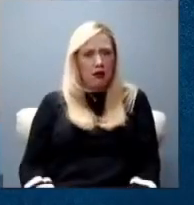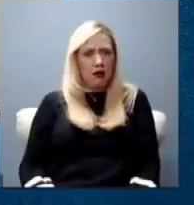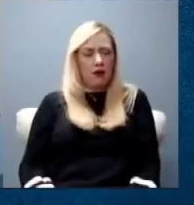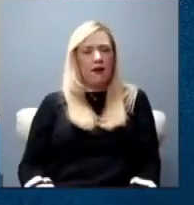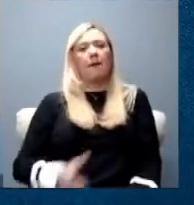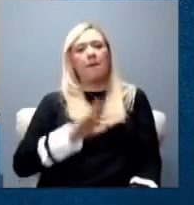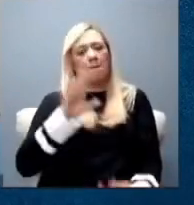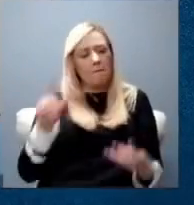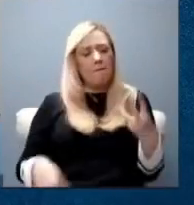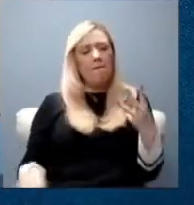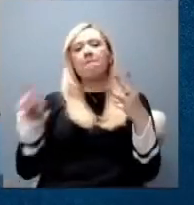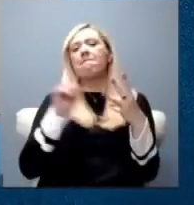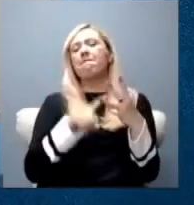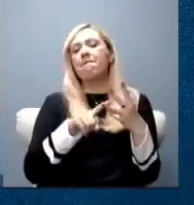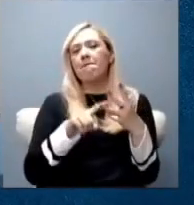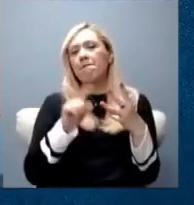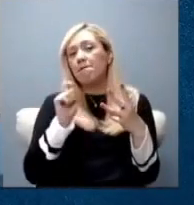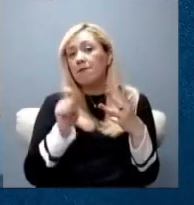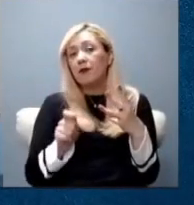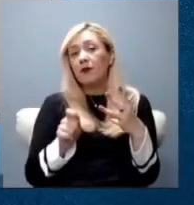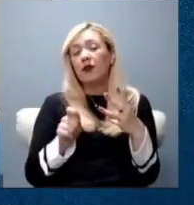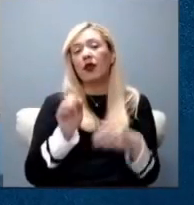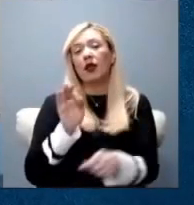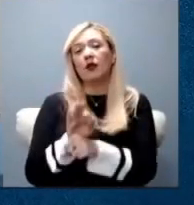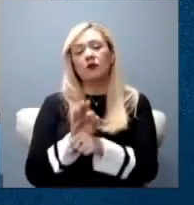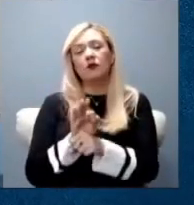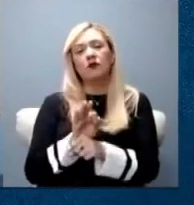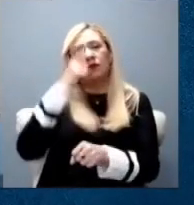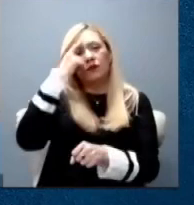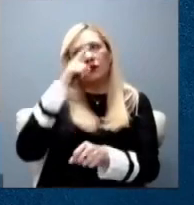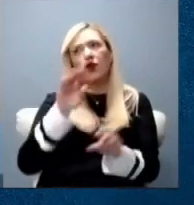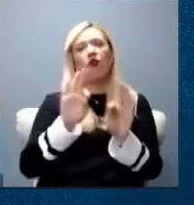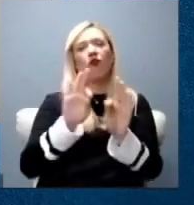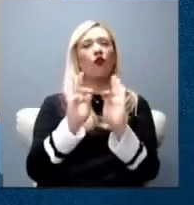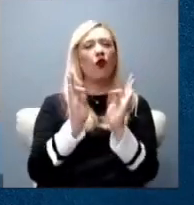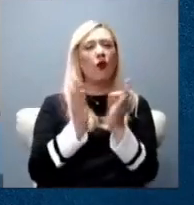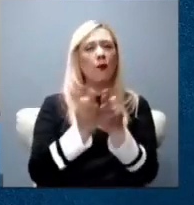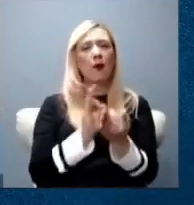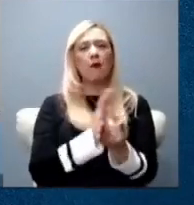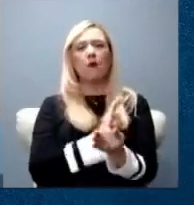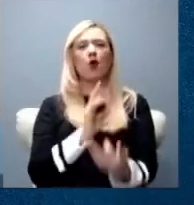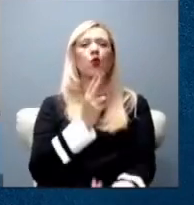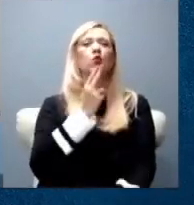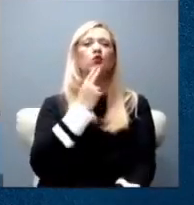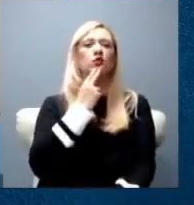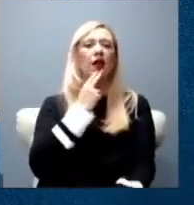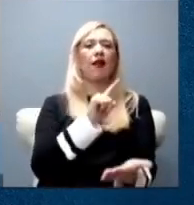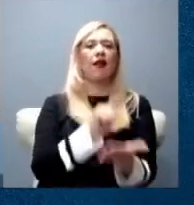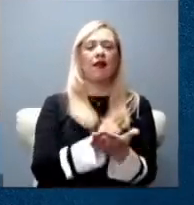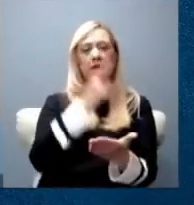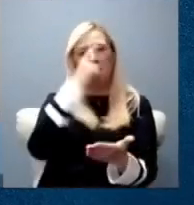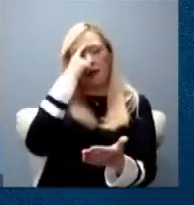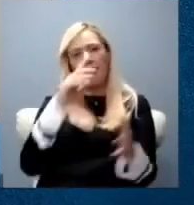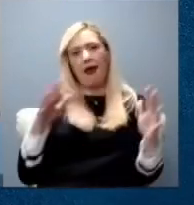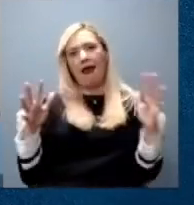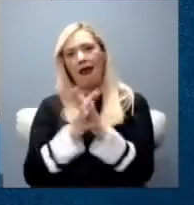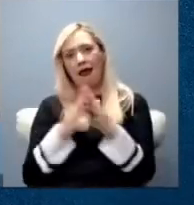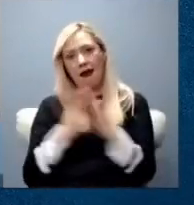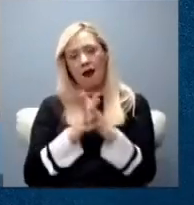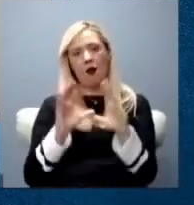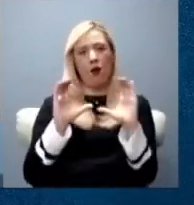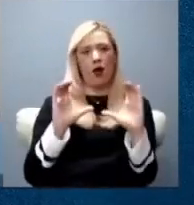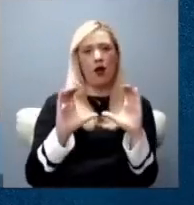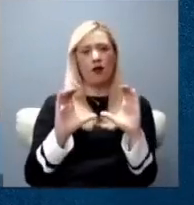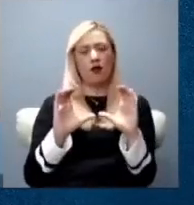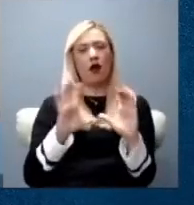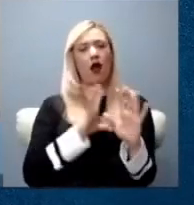que compone el derecho internacional humanitario son los métodos o los medios que se pueden utilizar para la guerra. Entonces, hay 4